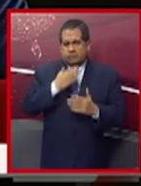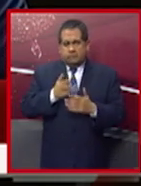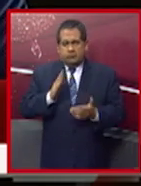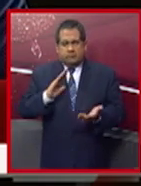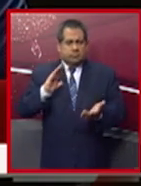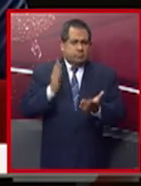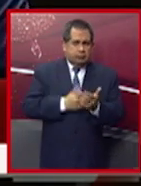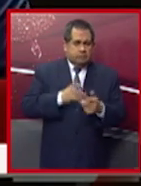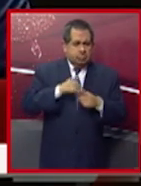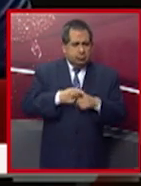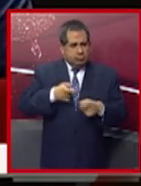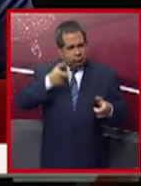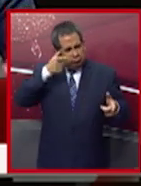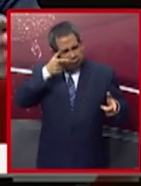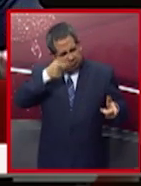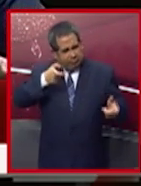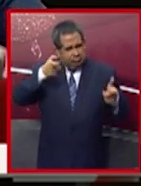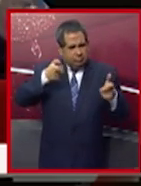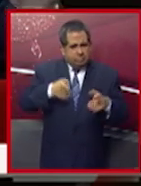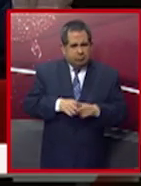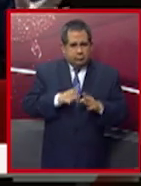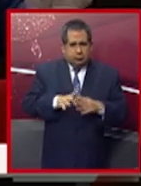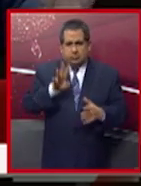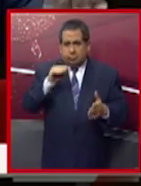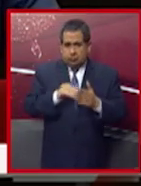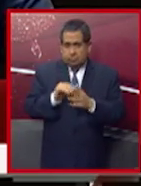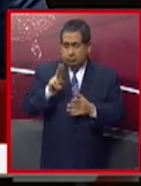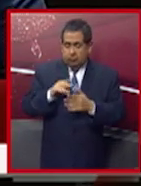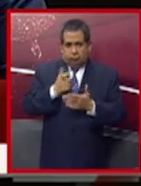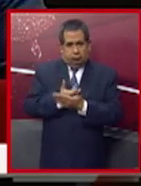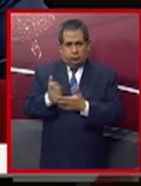sancionen a los cazadores con 74,000